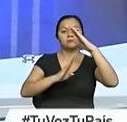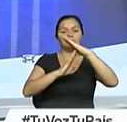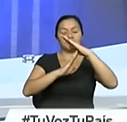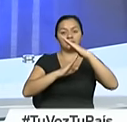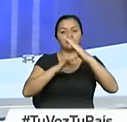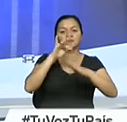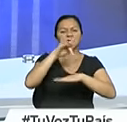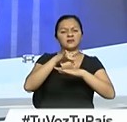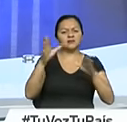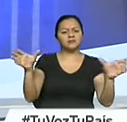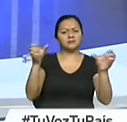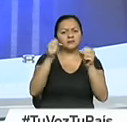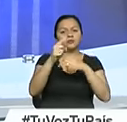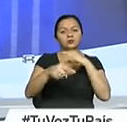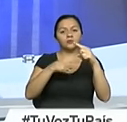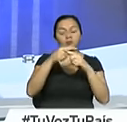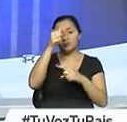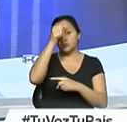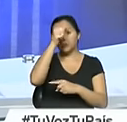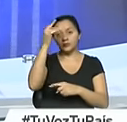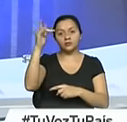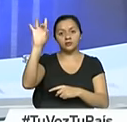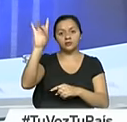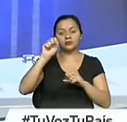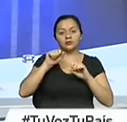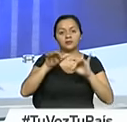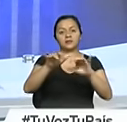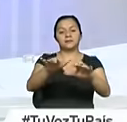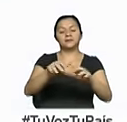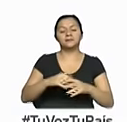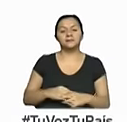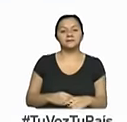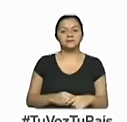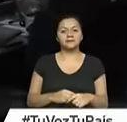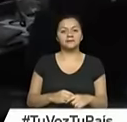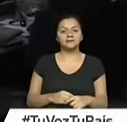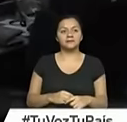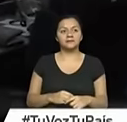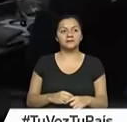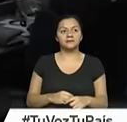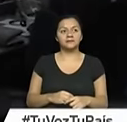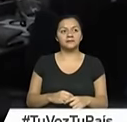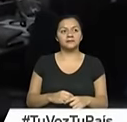La cita se extenderá hasta el domingo 18 de septiembre.